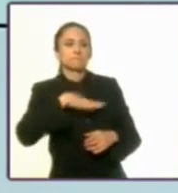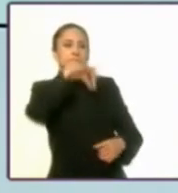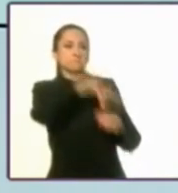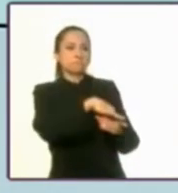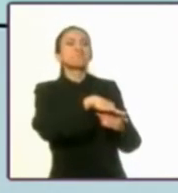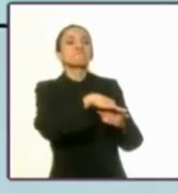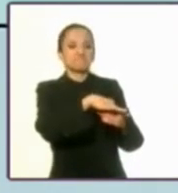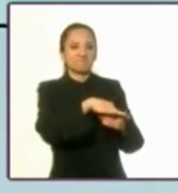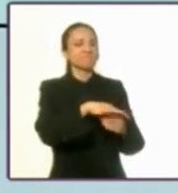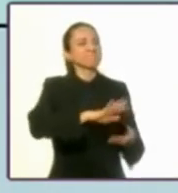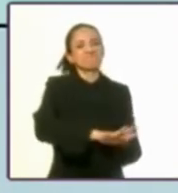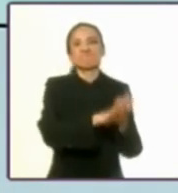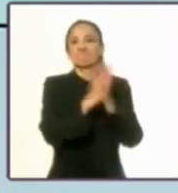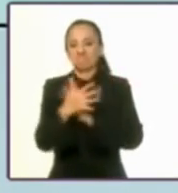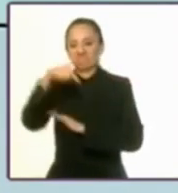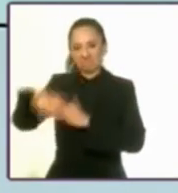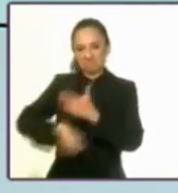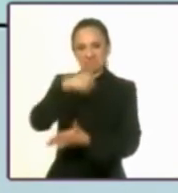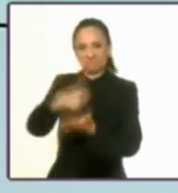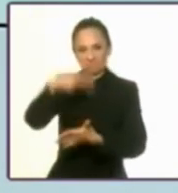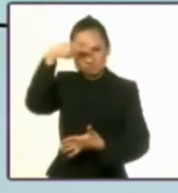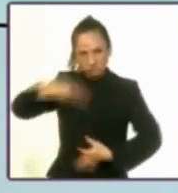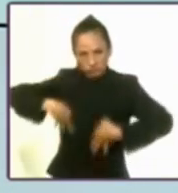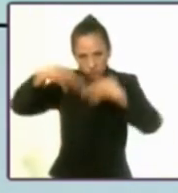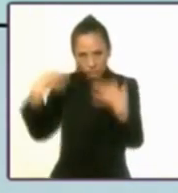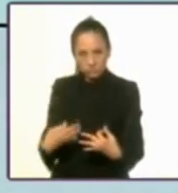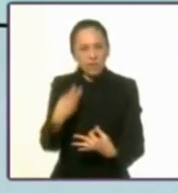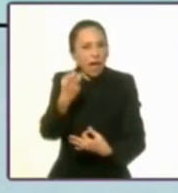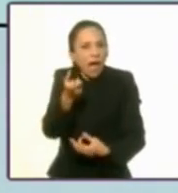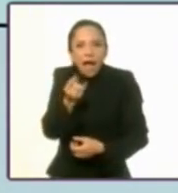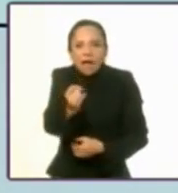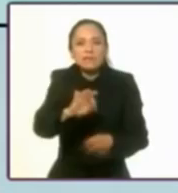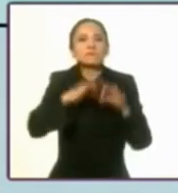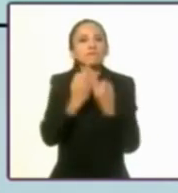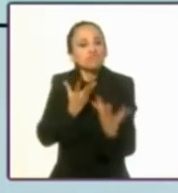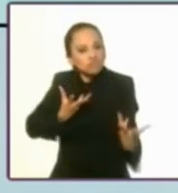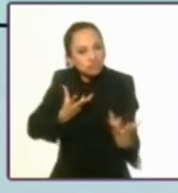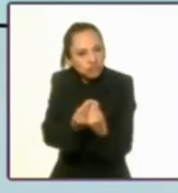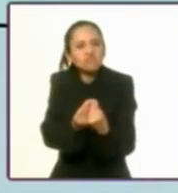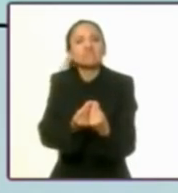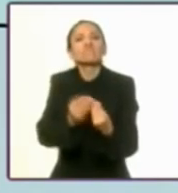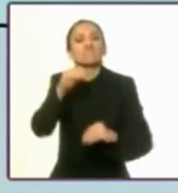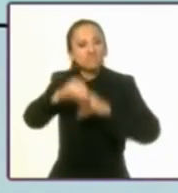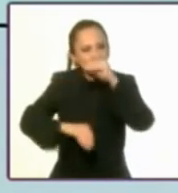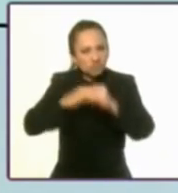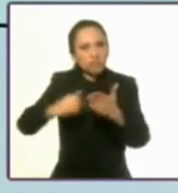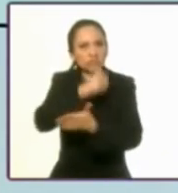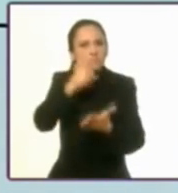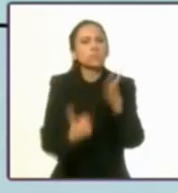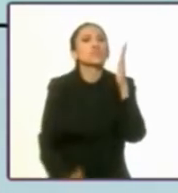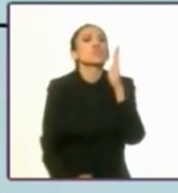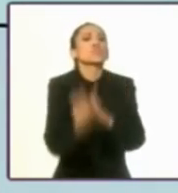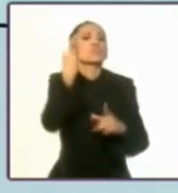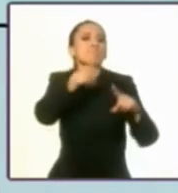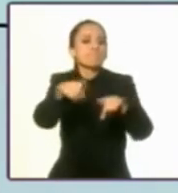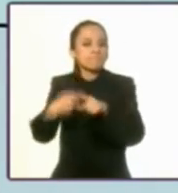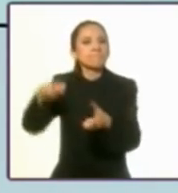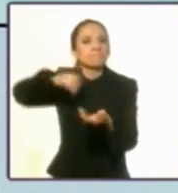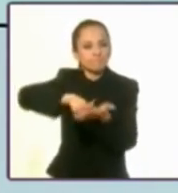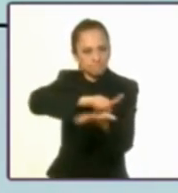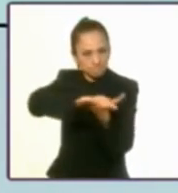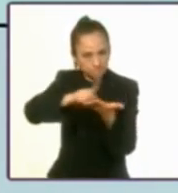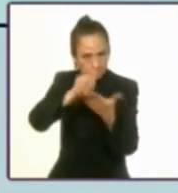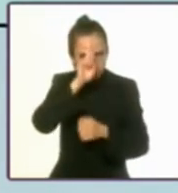esta es la manera en que vamos a construir una ciudad innovadora y una ciudad de derechos y estoy muy contenta también